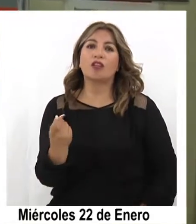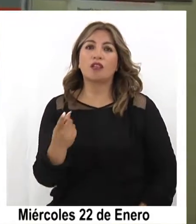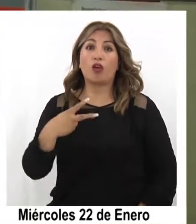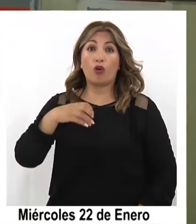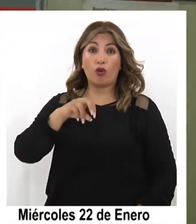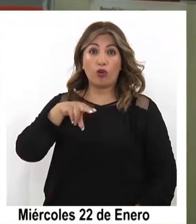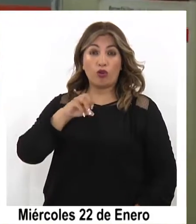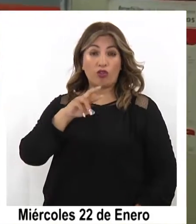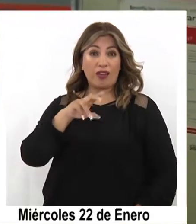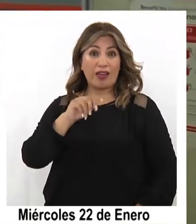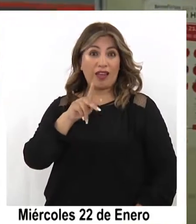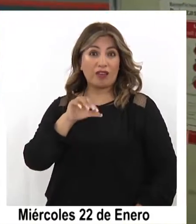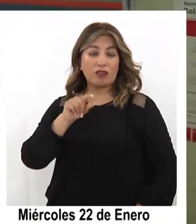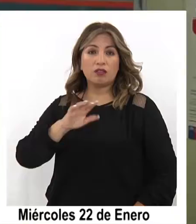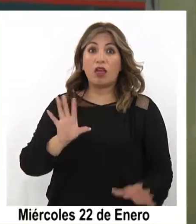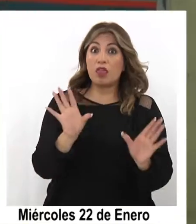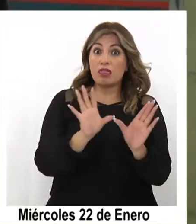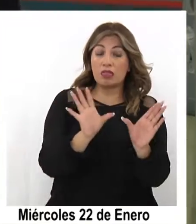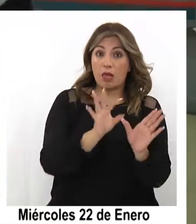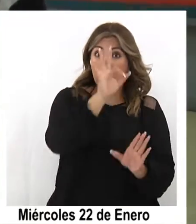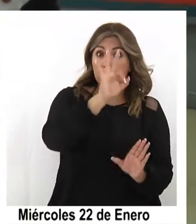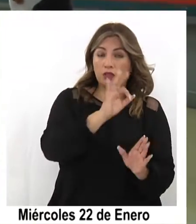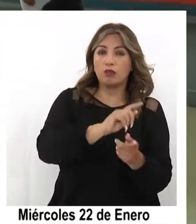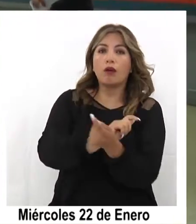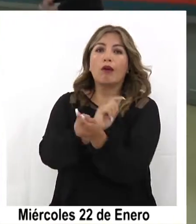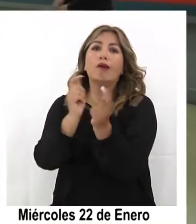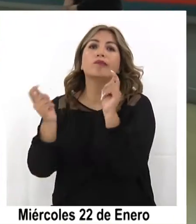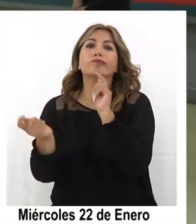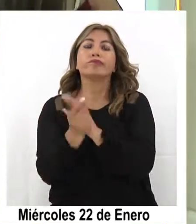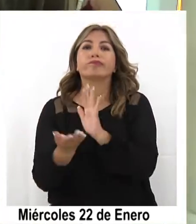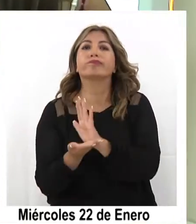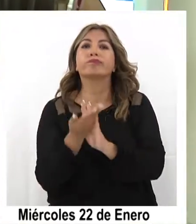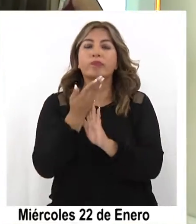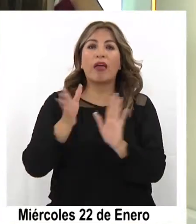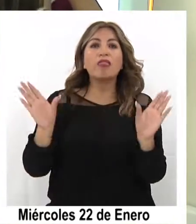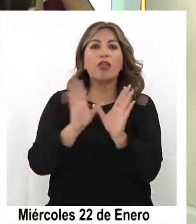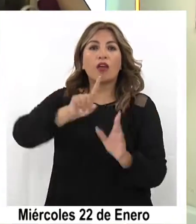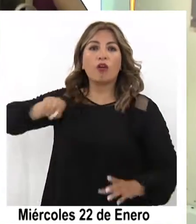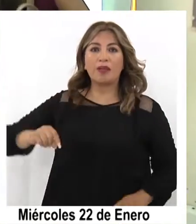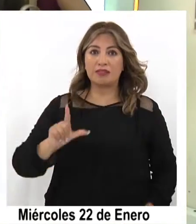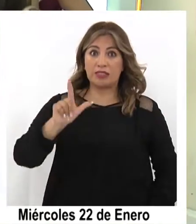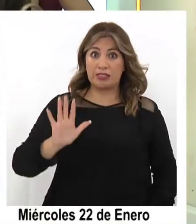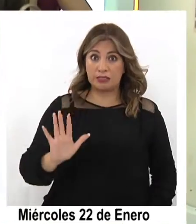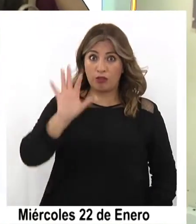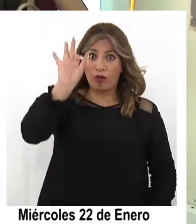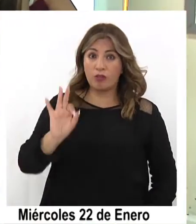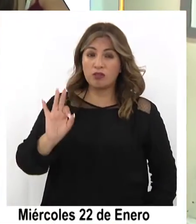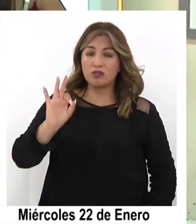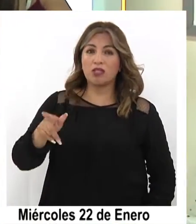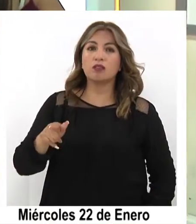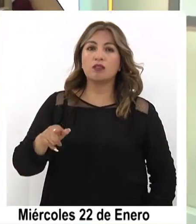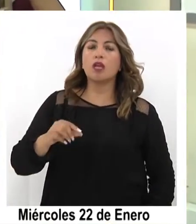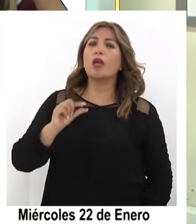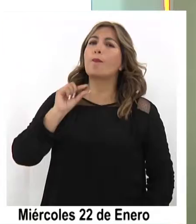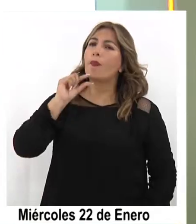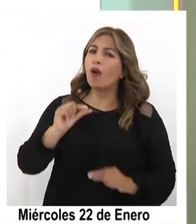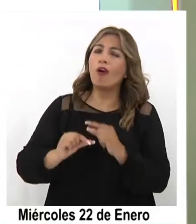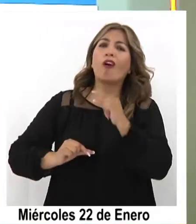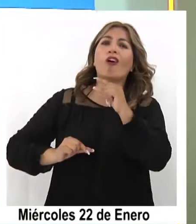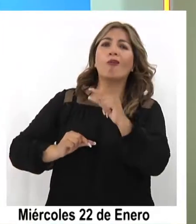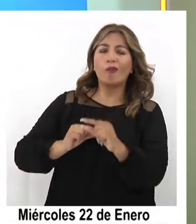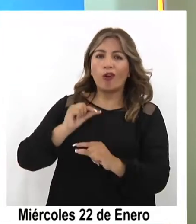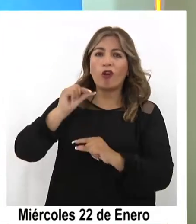emiten boletas de honorarios, la cual pasó del 10% al 10,75% y que subirá